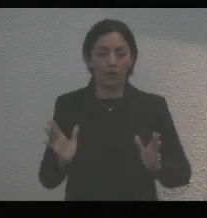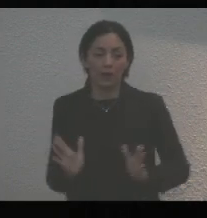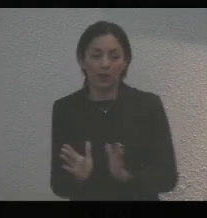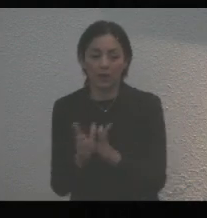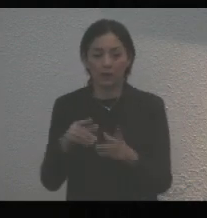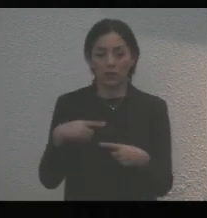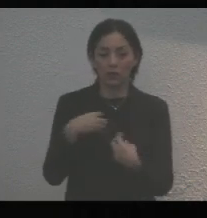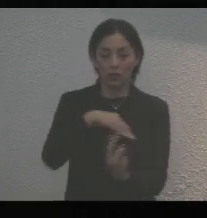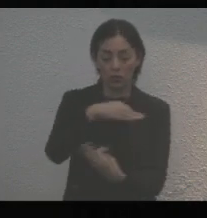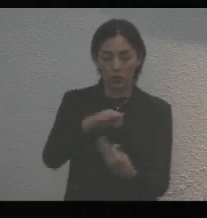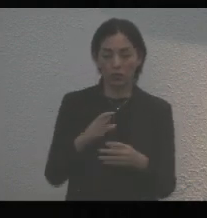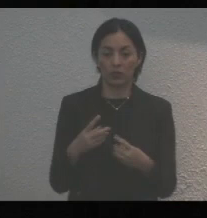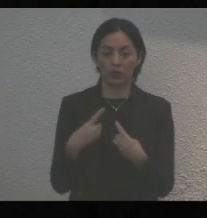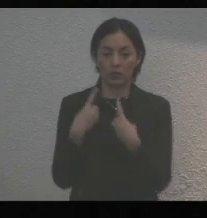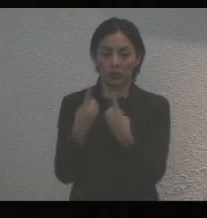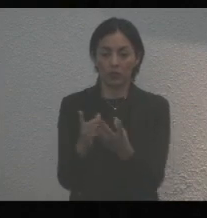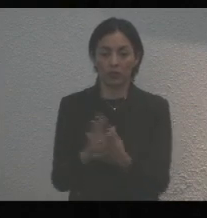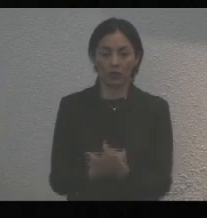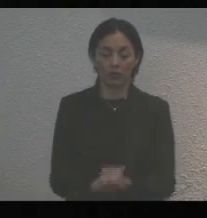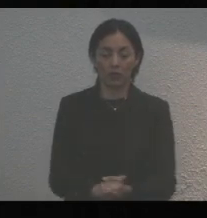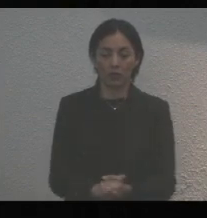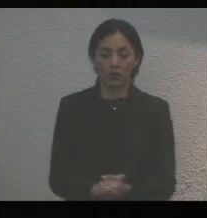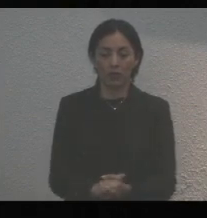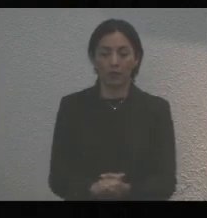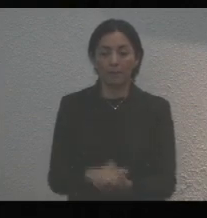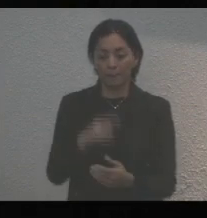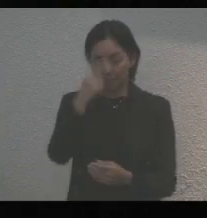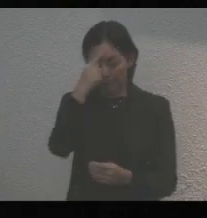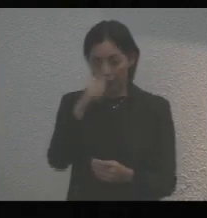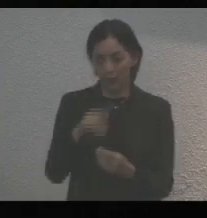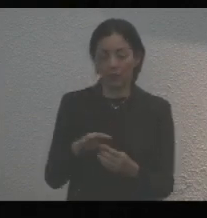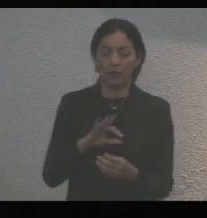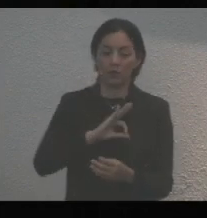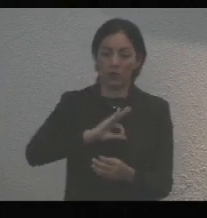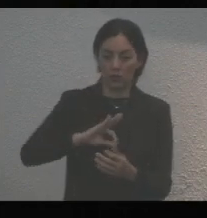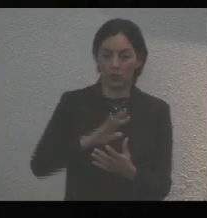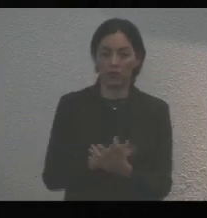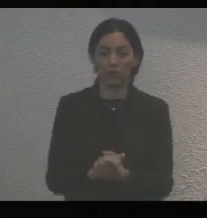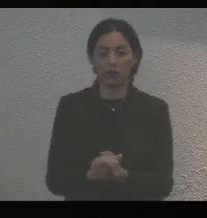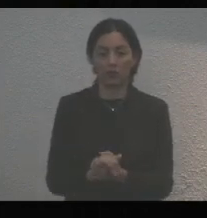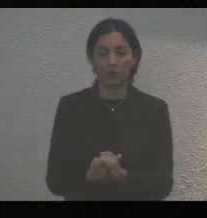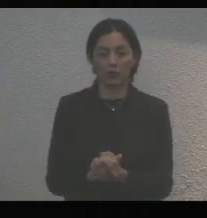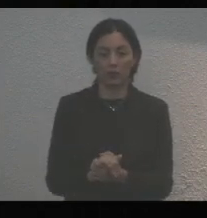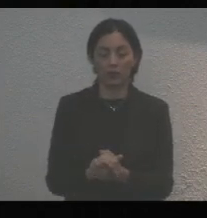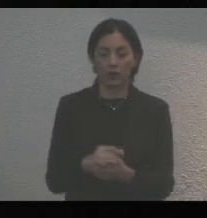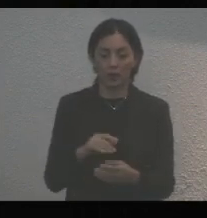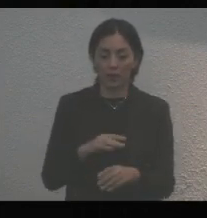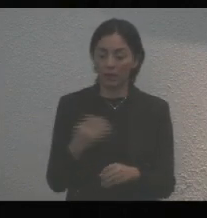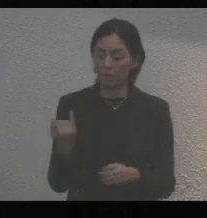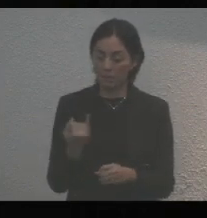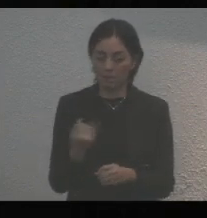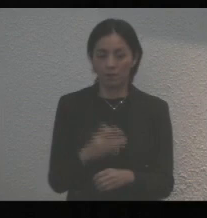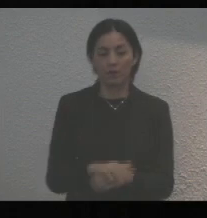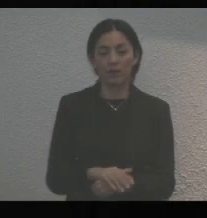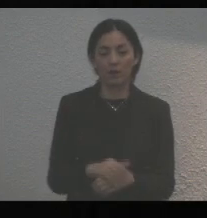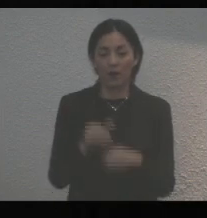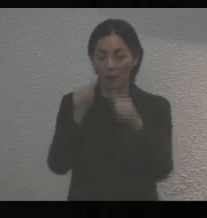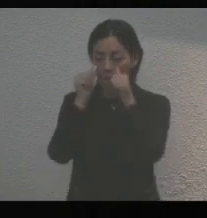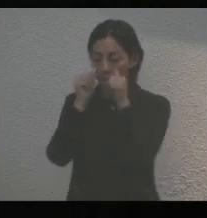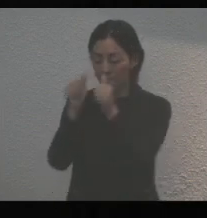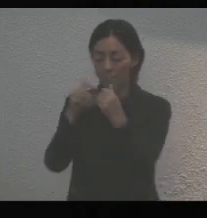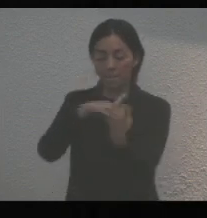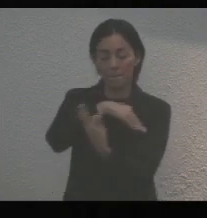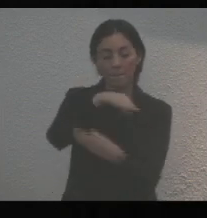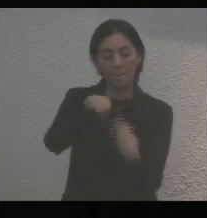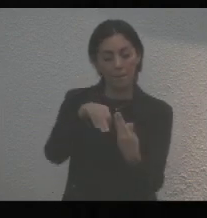los elementos que estime conducentes para sustentar la o las mismas, atendiendo a los